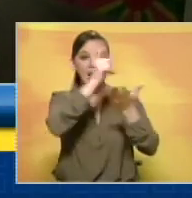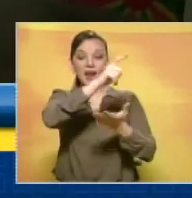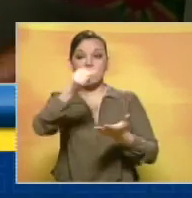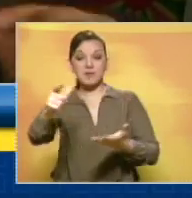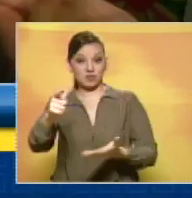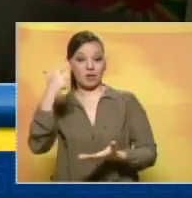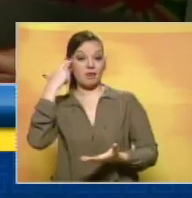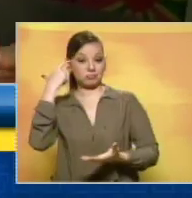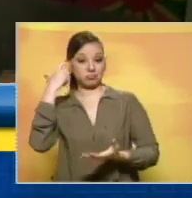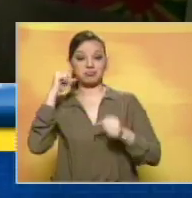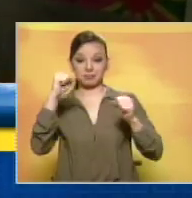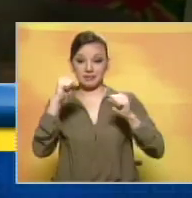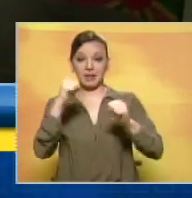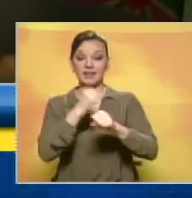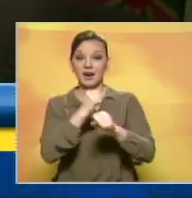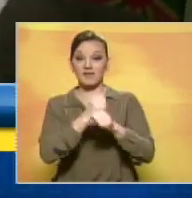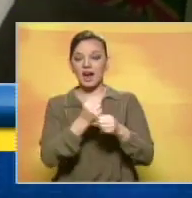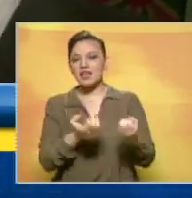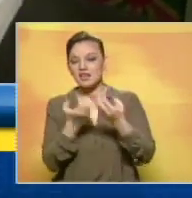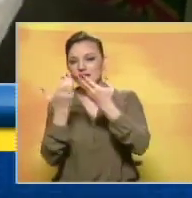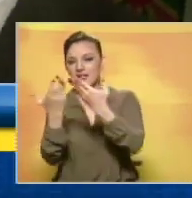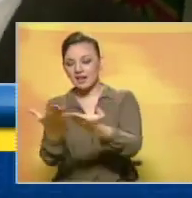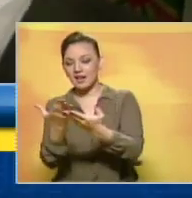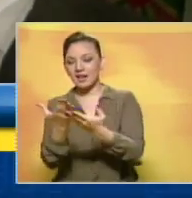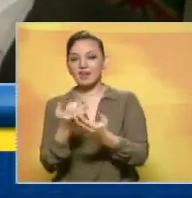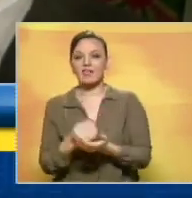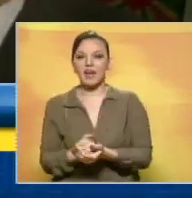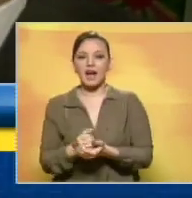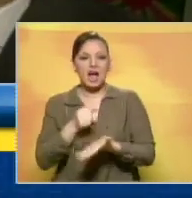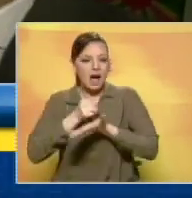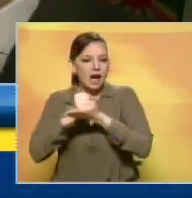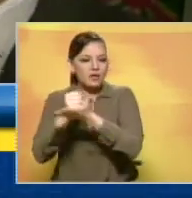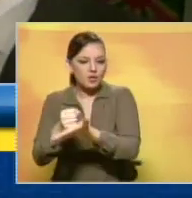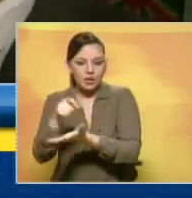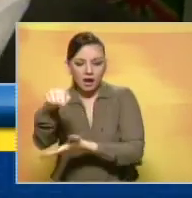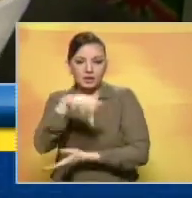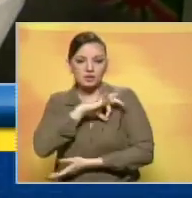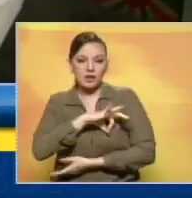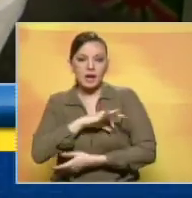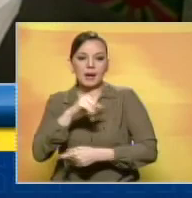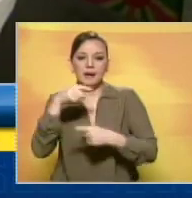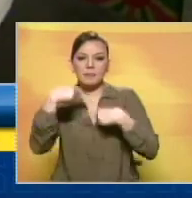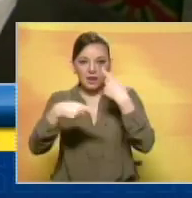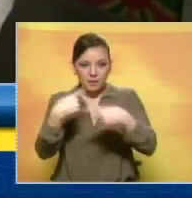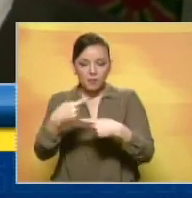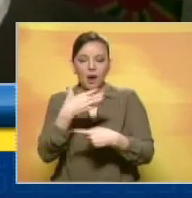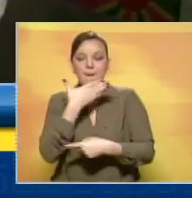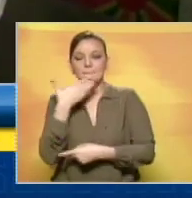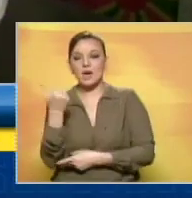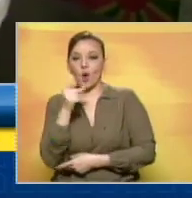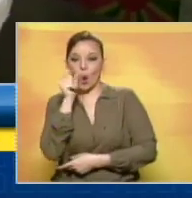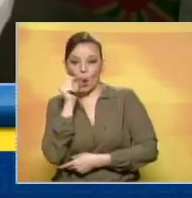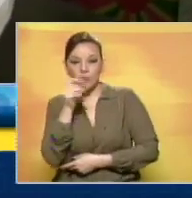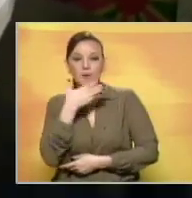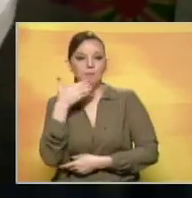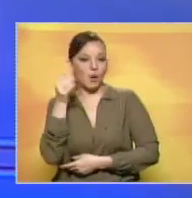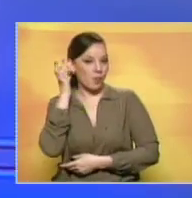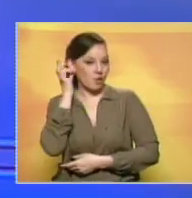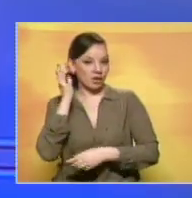personalidades que de una forma u otra aportan un granito de arena a esta sociedad para ser mejores hombres y mejores mujeres de toda Venezuela.